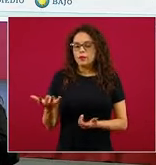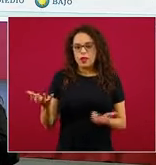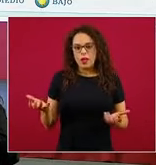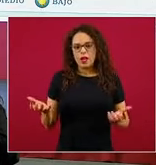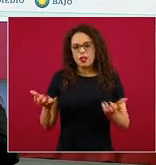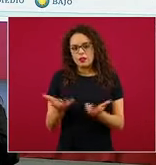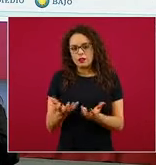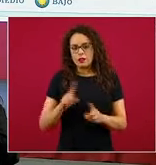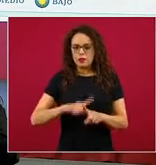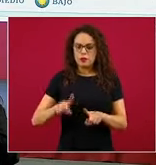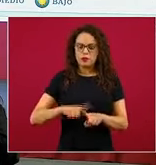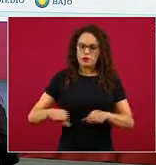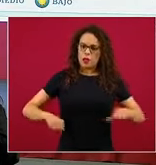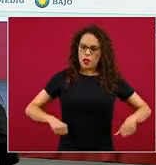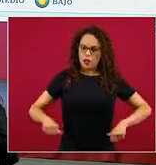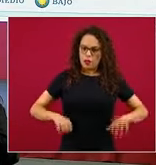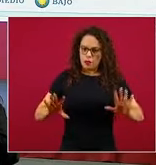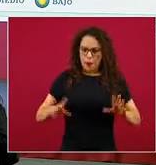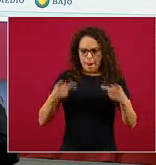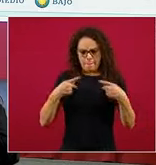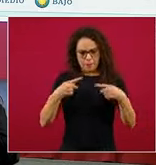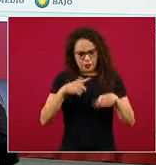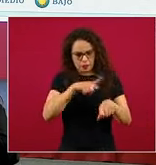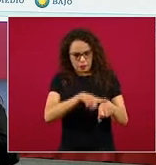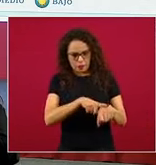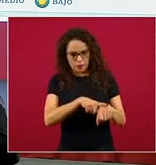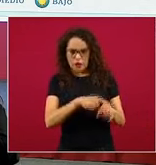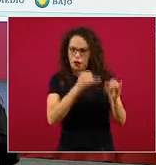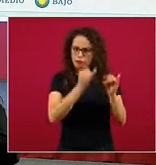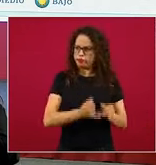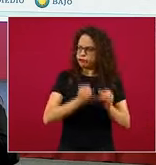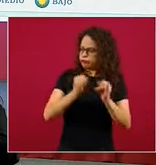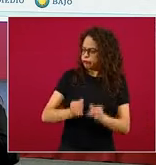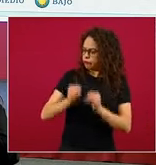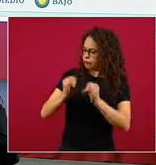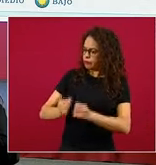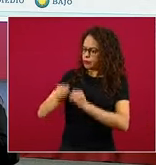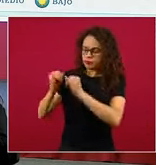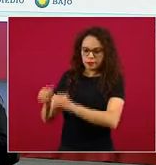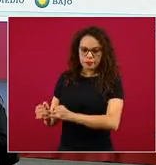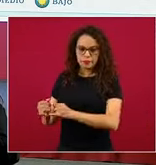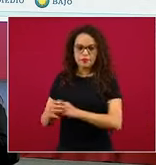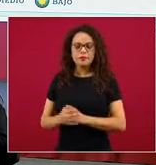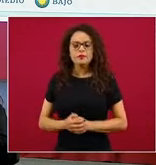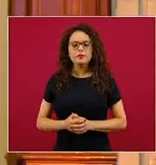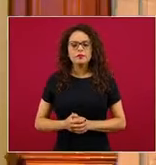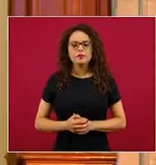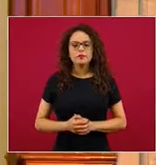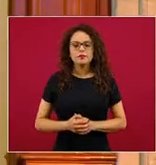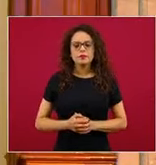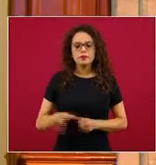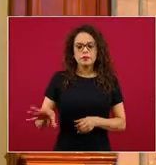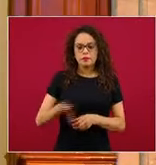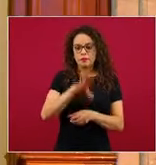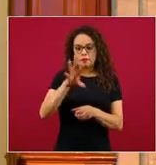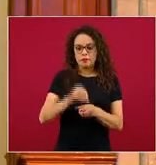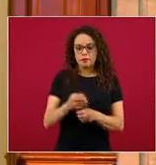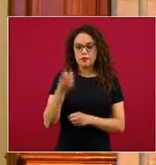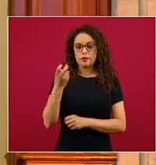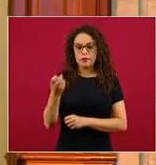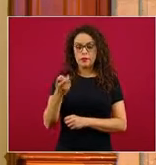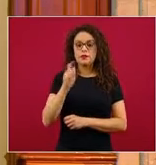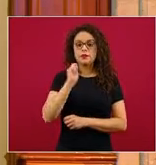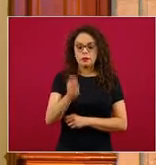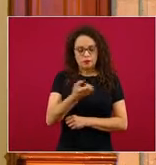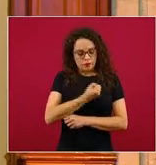acciones tanto en lo personal, es decir, en lo individual, y aquí estamos hablando de estos elementos que son poder guardar